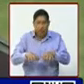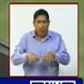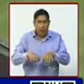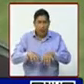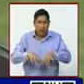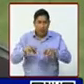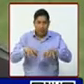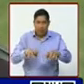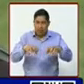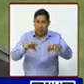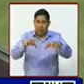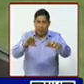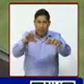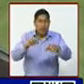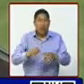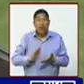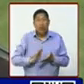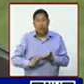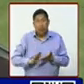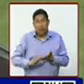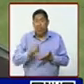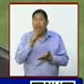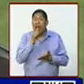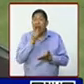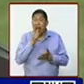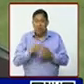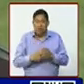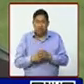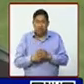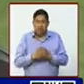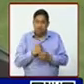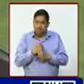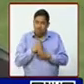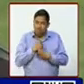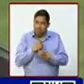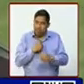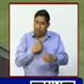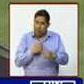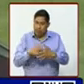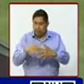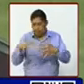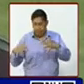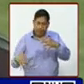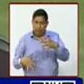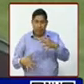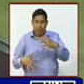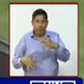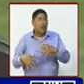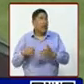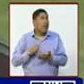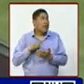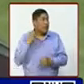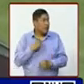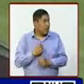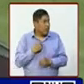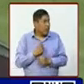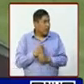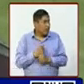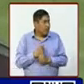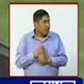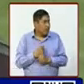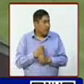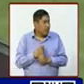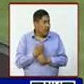el suelo y permite que el agua excedentaria vaya directamente a las capas de drenaje. Este trabajo es